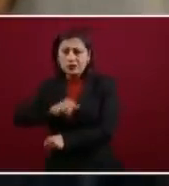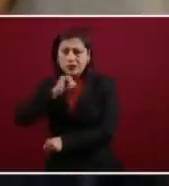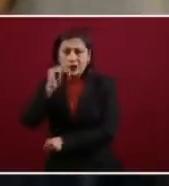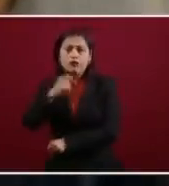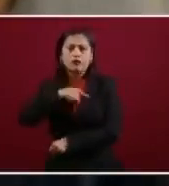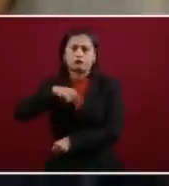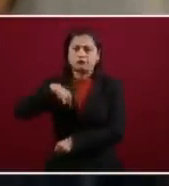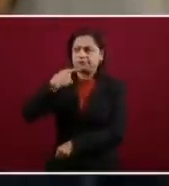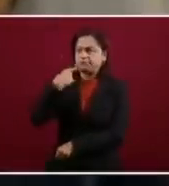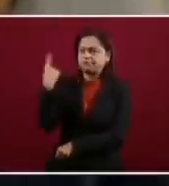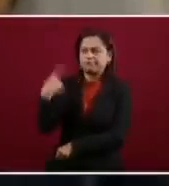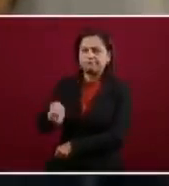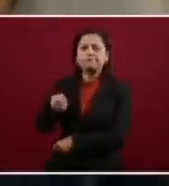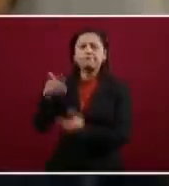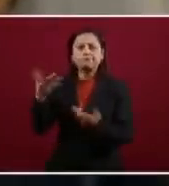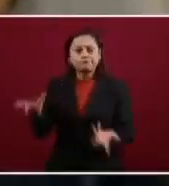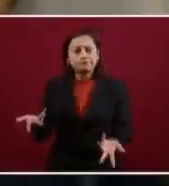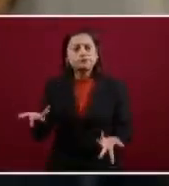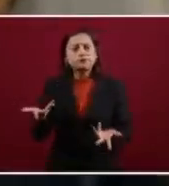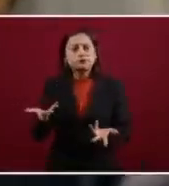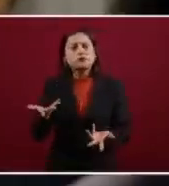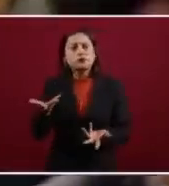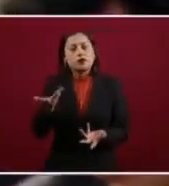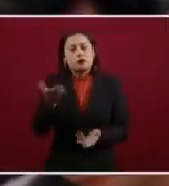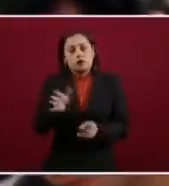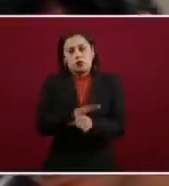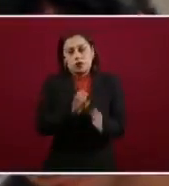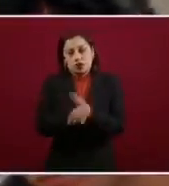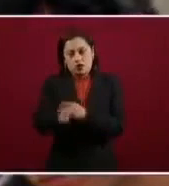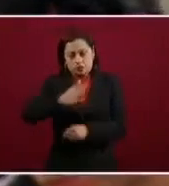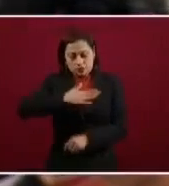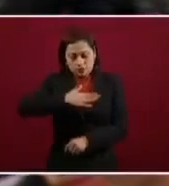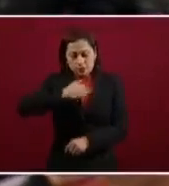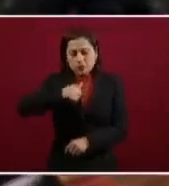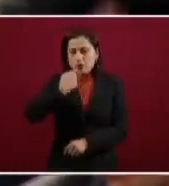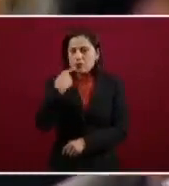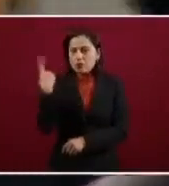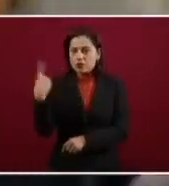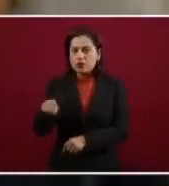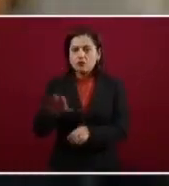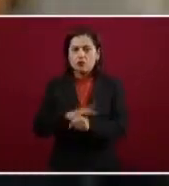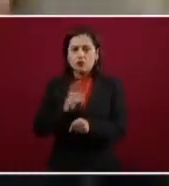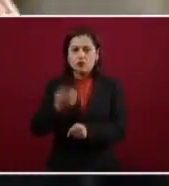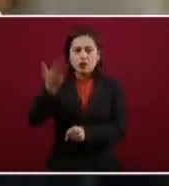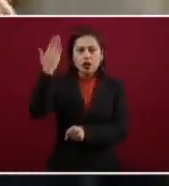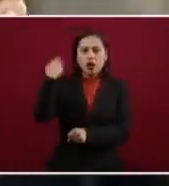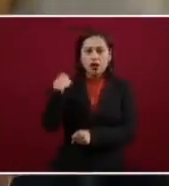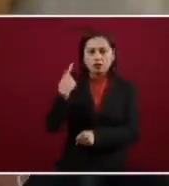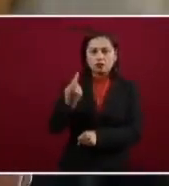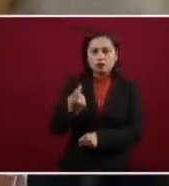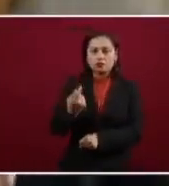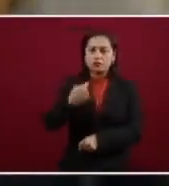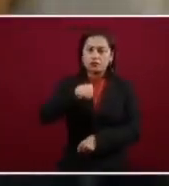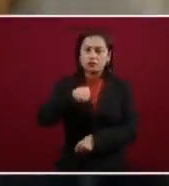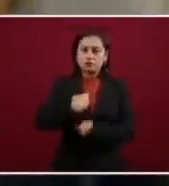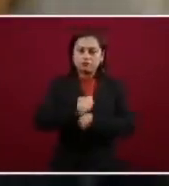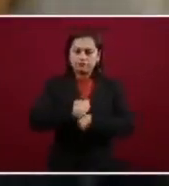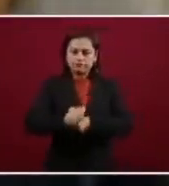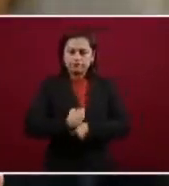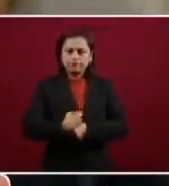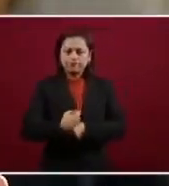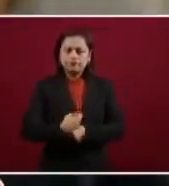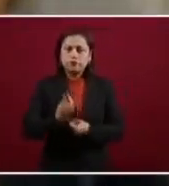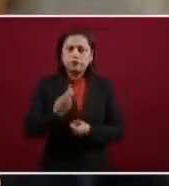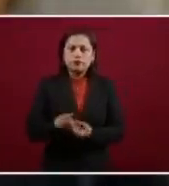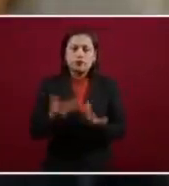estar teniendo nuestros casos en mi caso por la tortura no debería de llegar ayuda a cortes internacionales para que estos seis